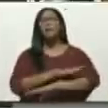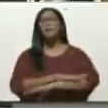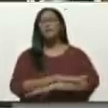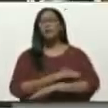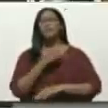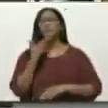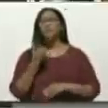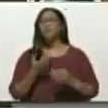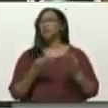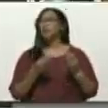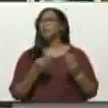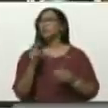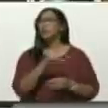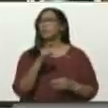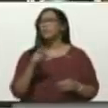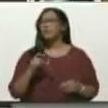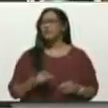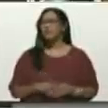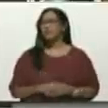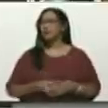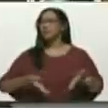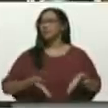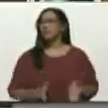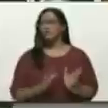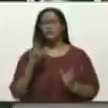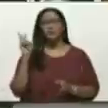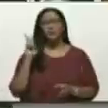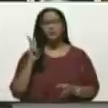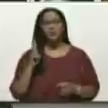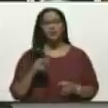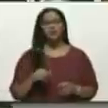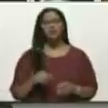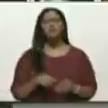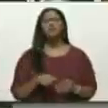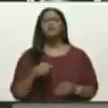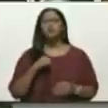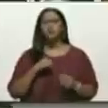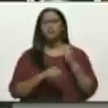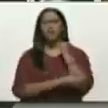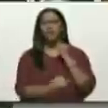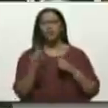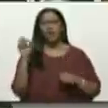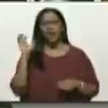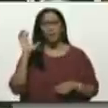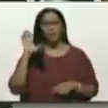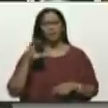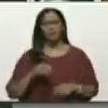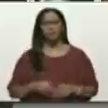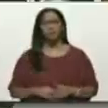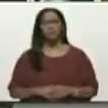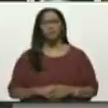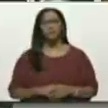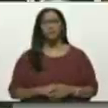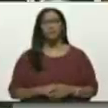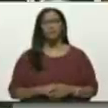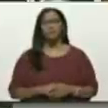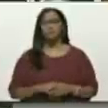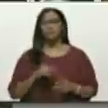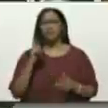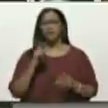muchos que habiendo nacido en Venezuela son unos traidores a la patria. Se ha mantenido